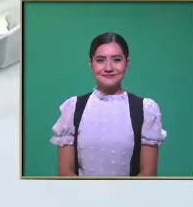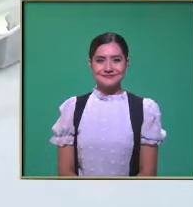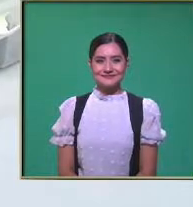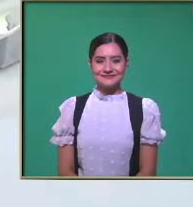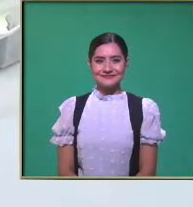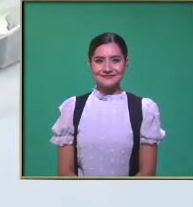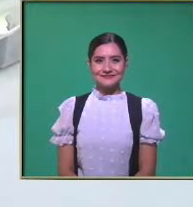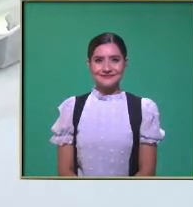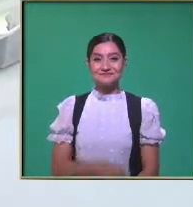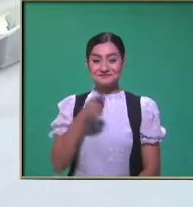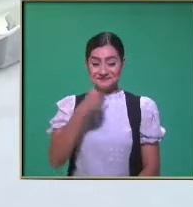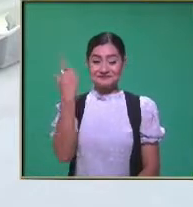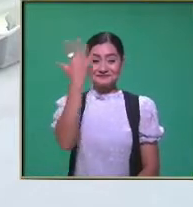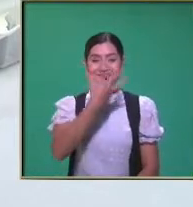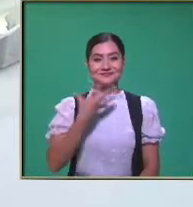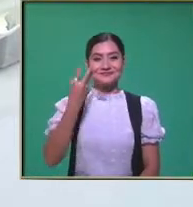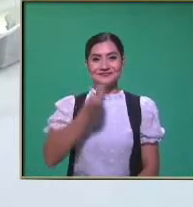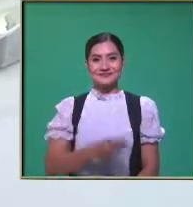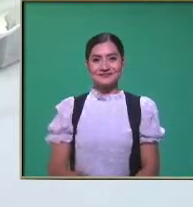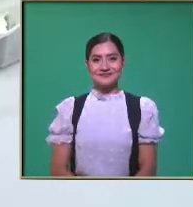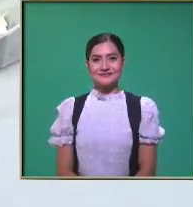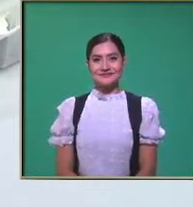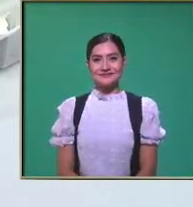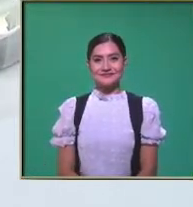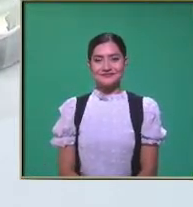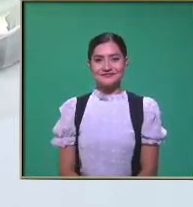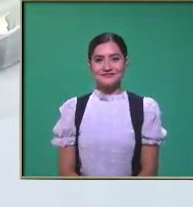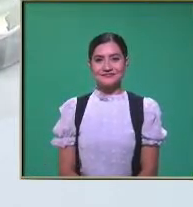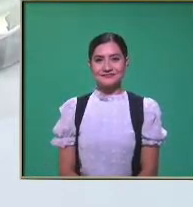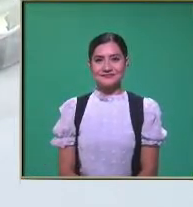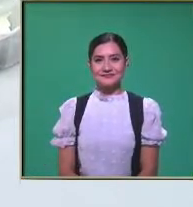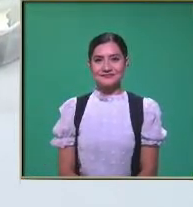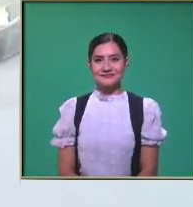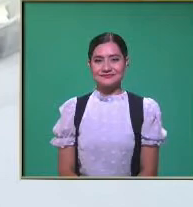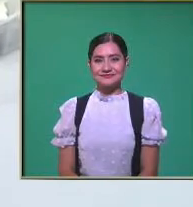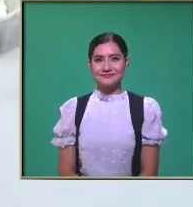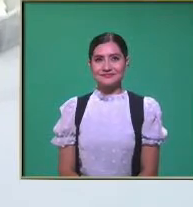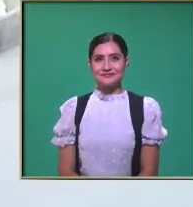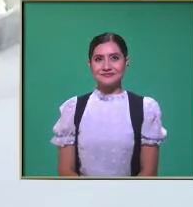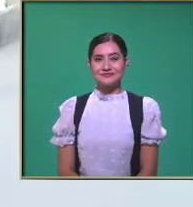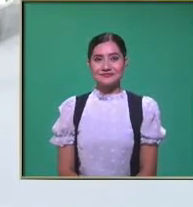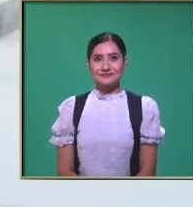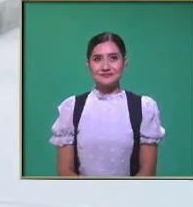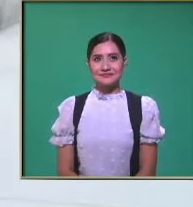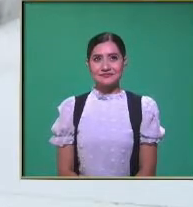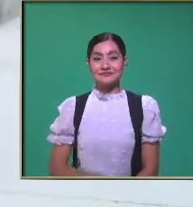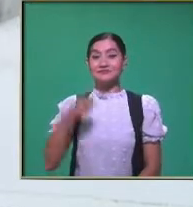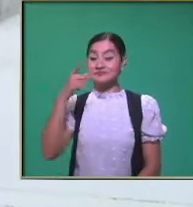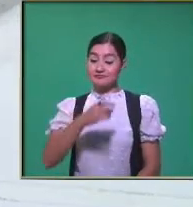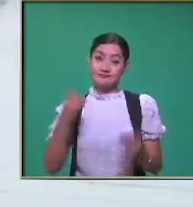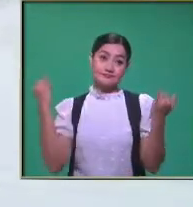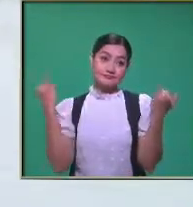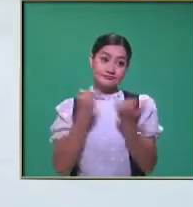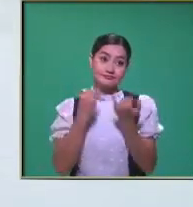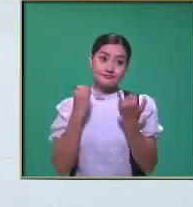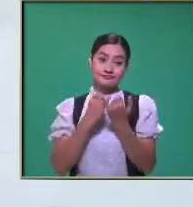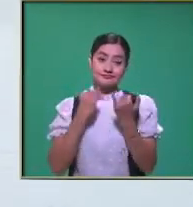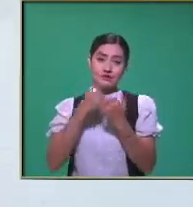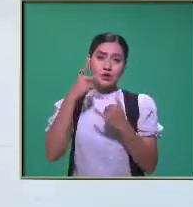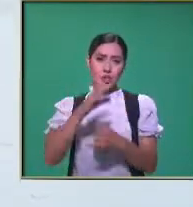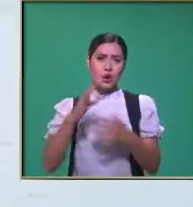pastel decorado. Yo estoy haciendo aquí como que una montaña. Pues ya ves que luego también con esto